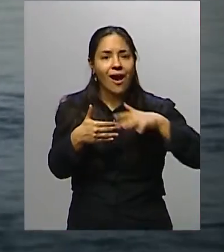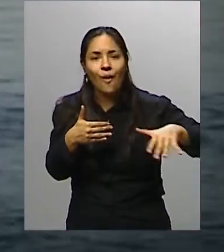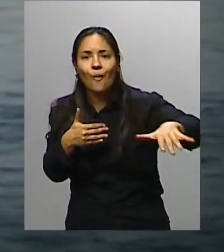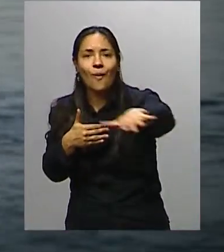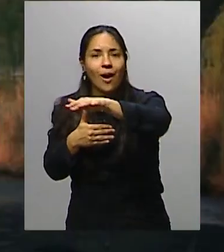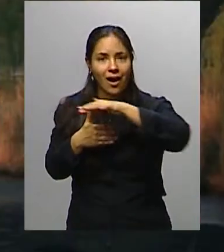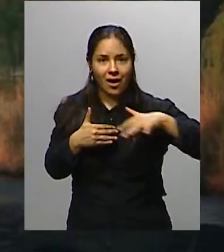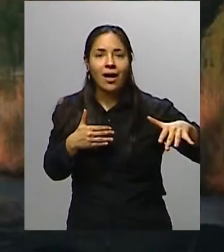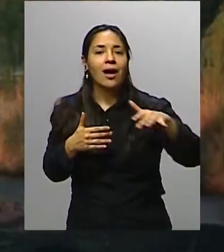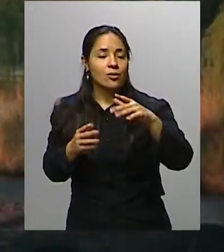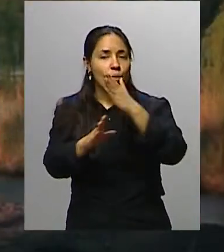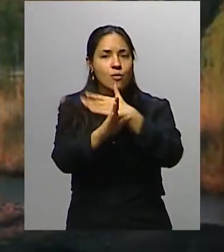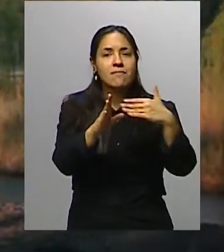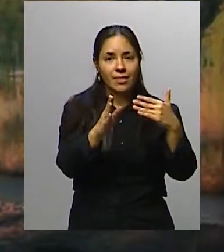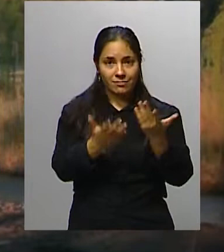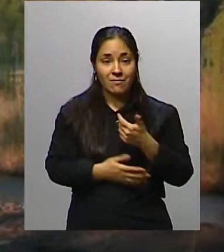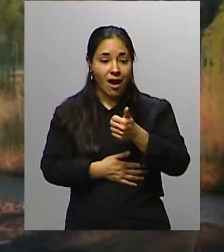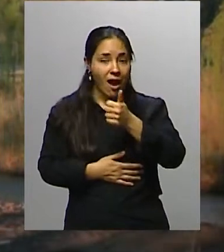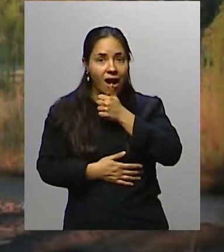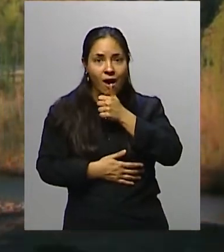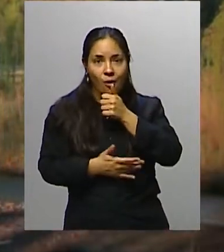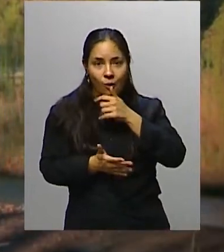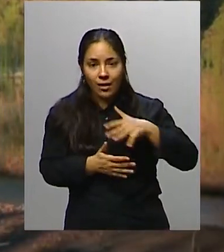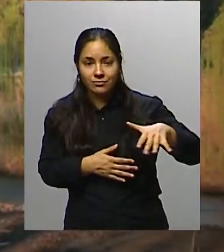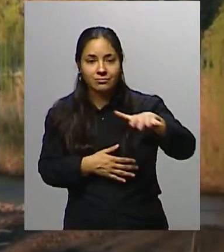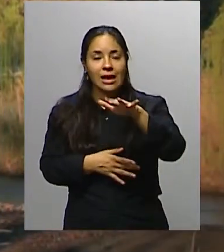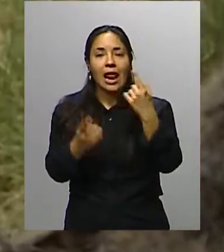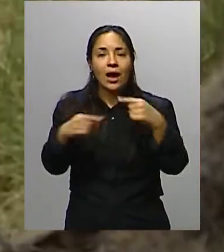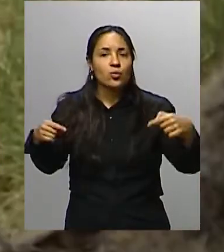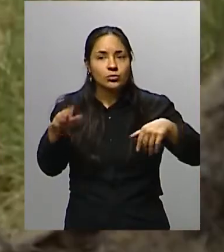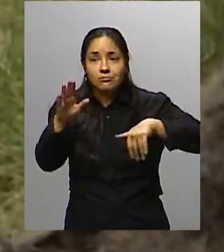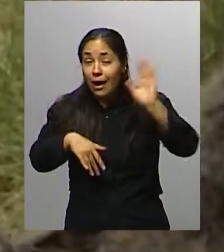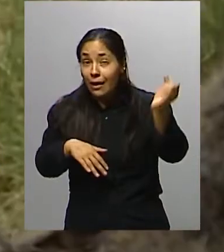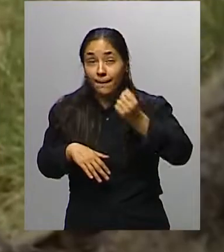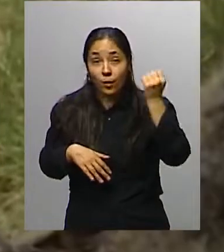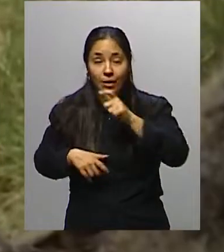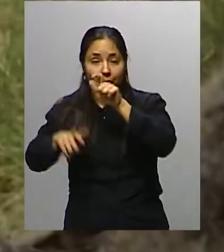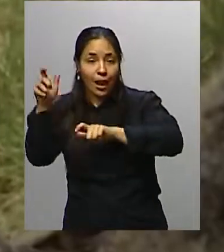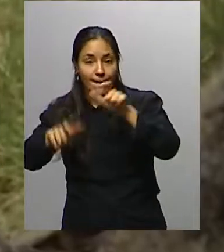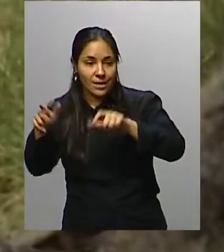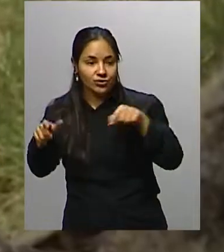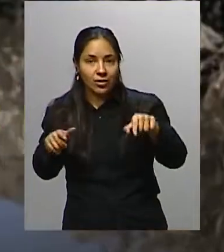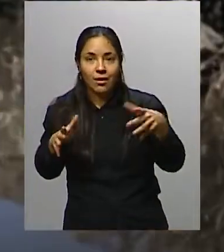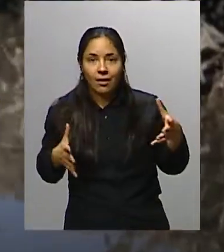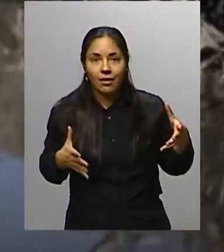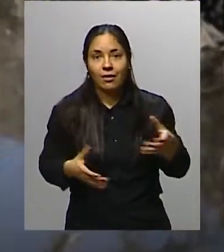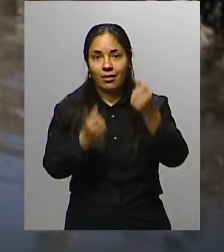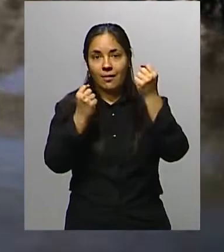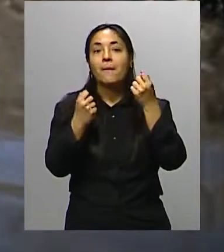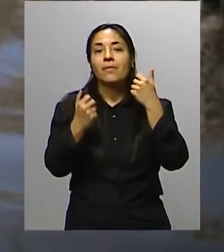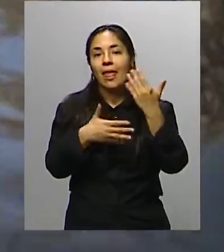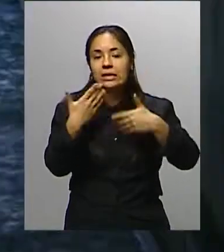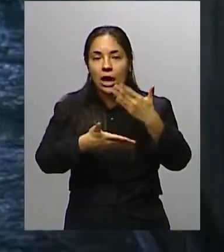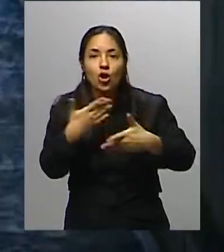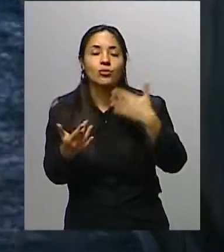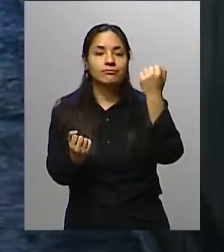Es decir, el agua es el principal recurso que el ser humano utiliza para el desarrollo de su economía y